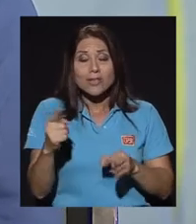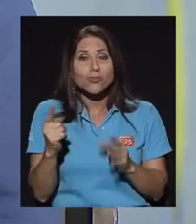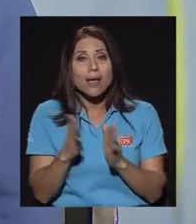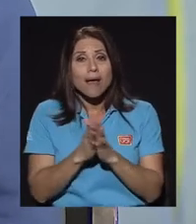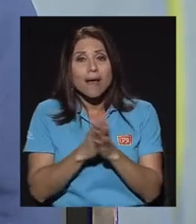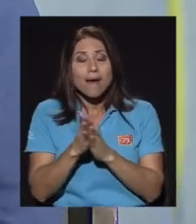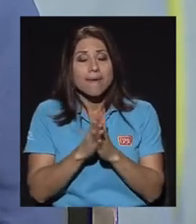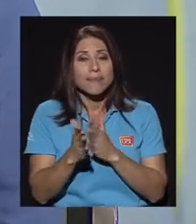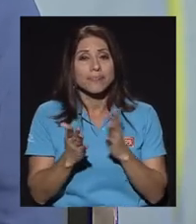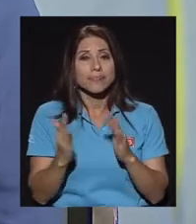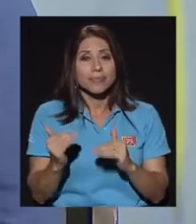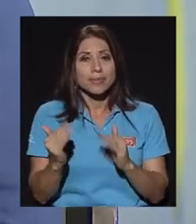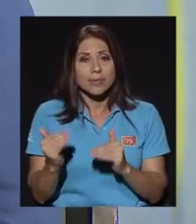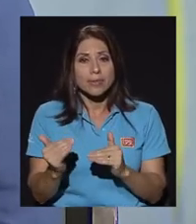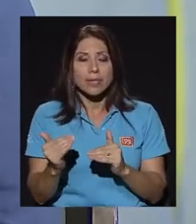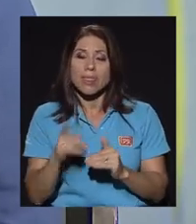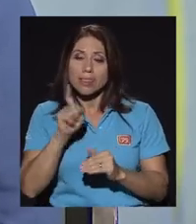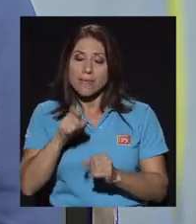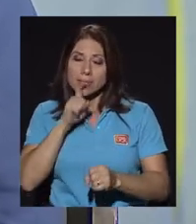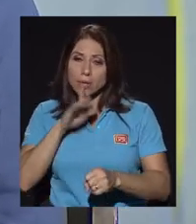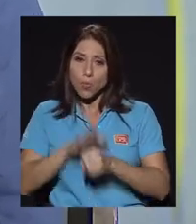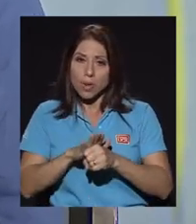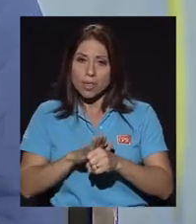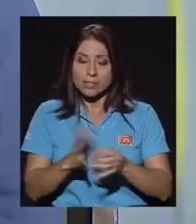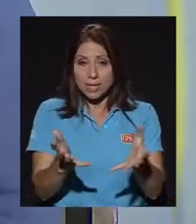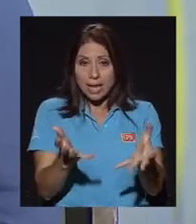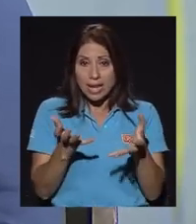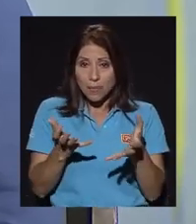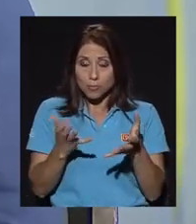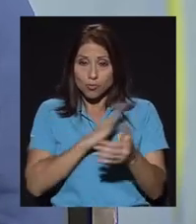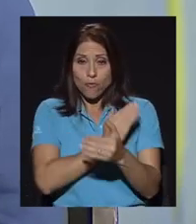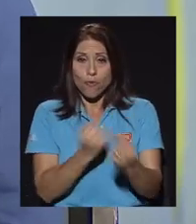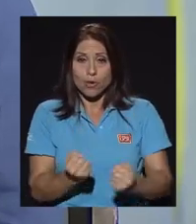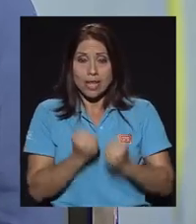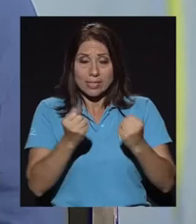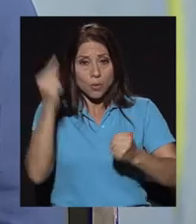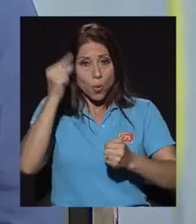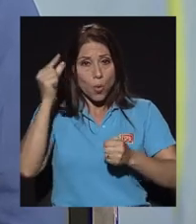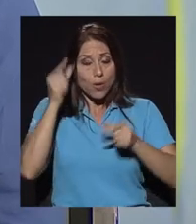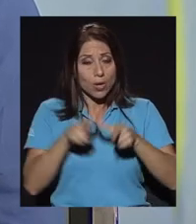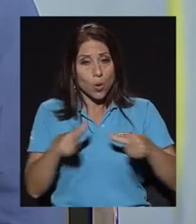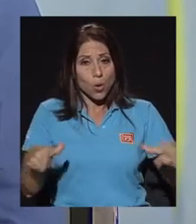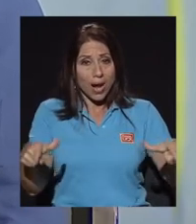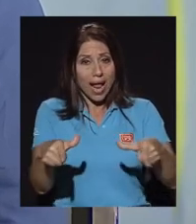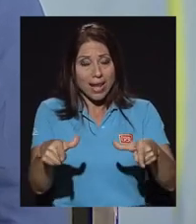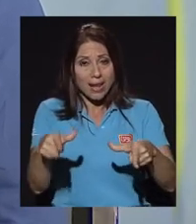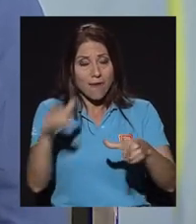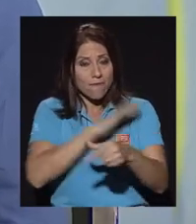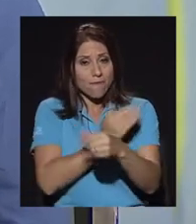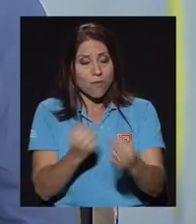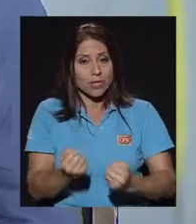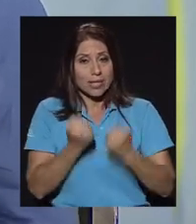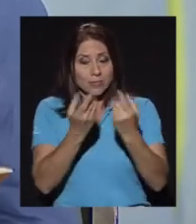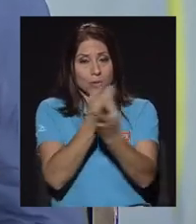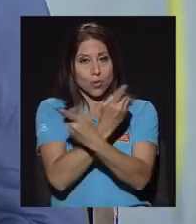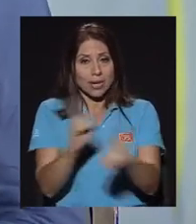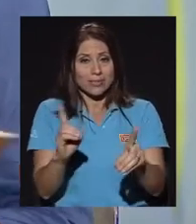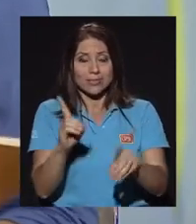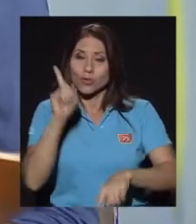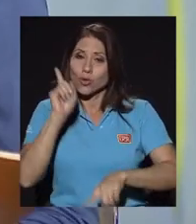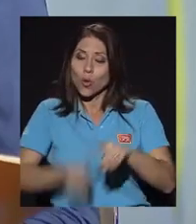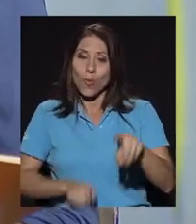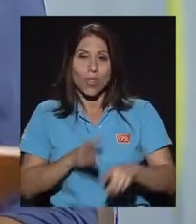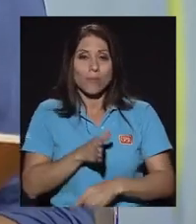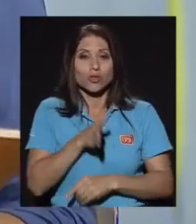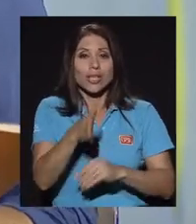sean cumplidas. Si queremos un fortalecimiento del gobierno local y si queremos un fortalecimiento democrático, no podemos ir a las comunidades